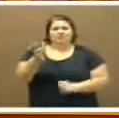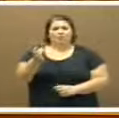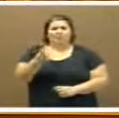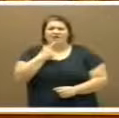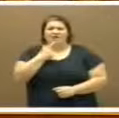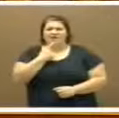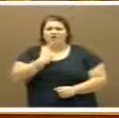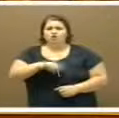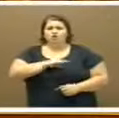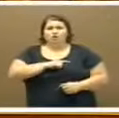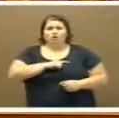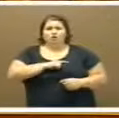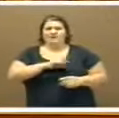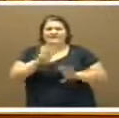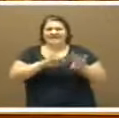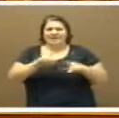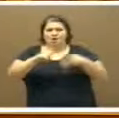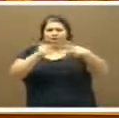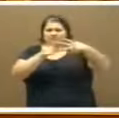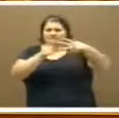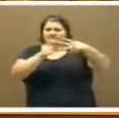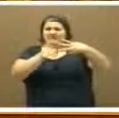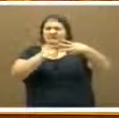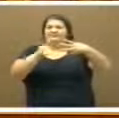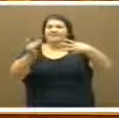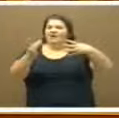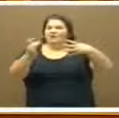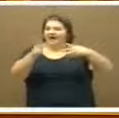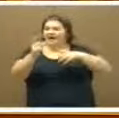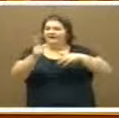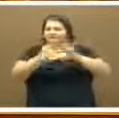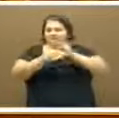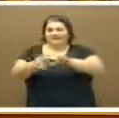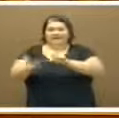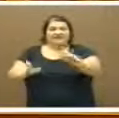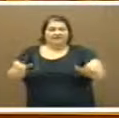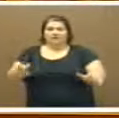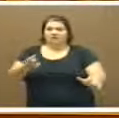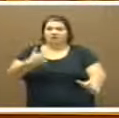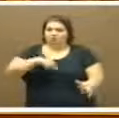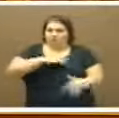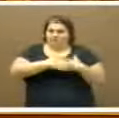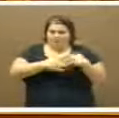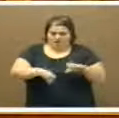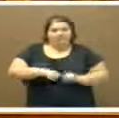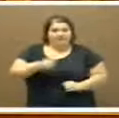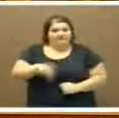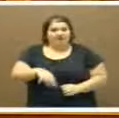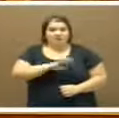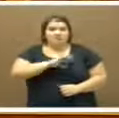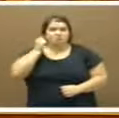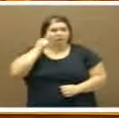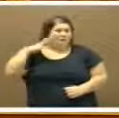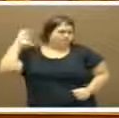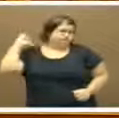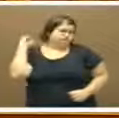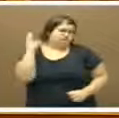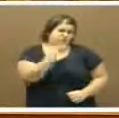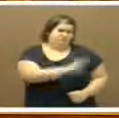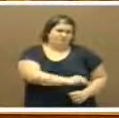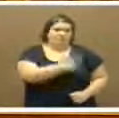de que somos la segunda región con menos deuda per cápita. Cuando nosotros gobernábamos, también, y el señor Monago nos comía, nos